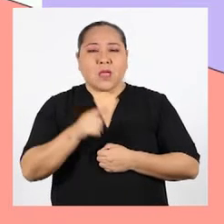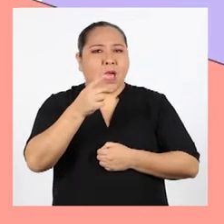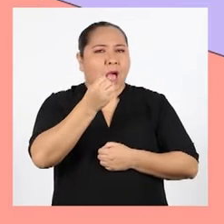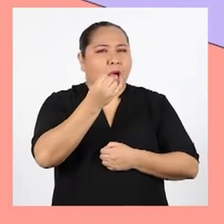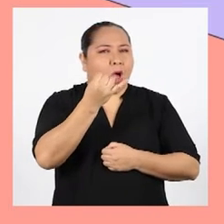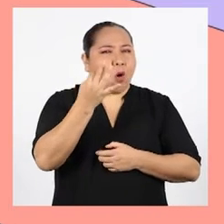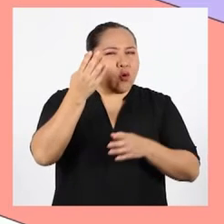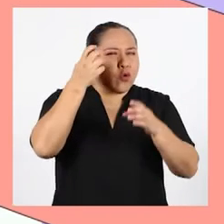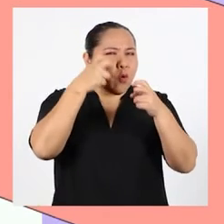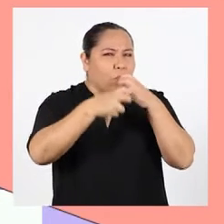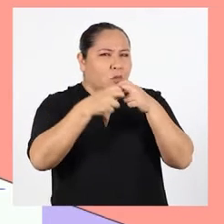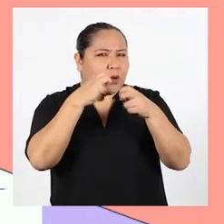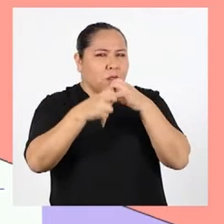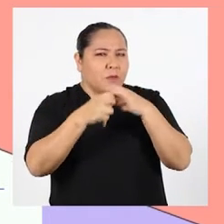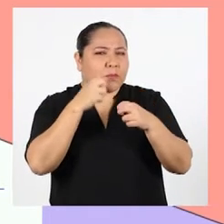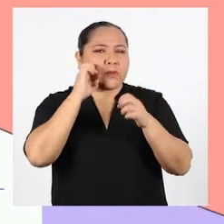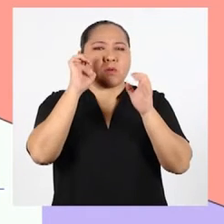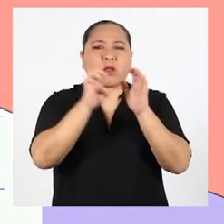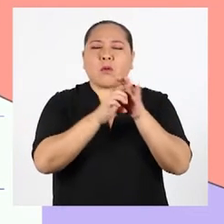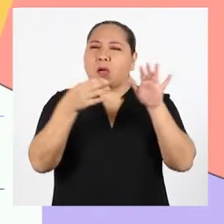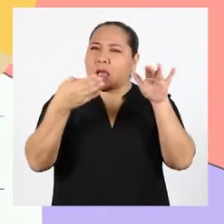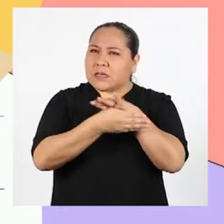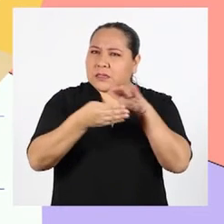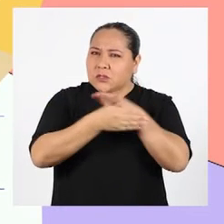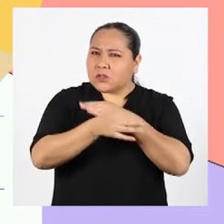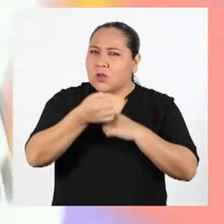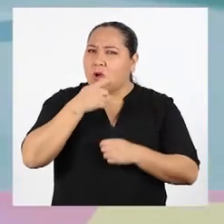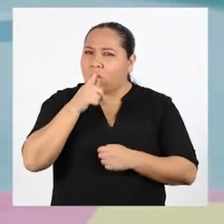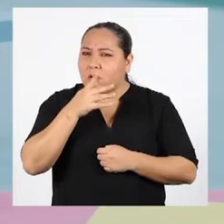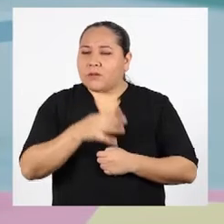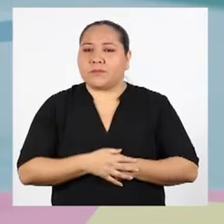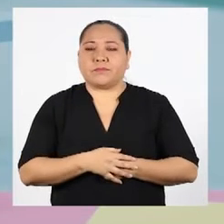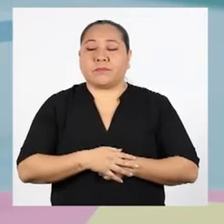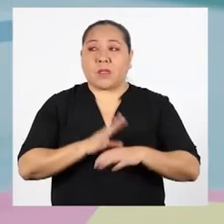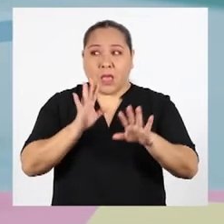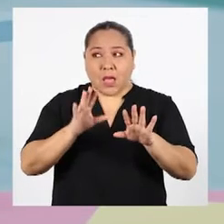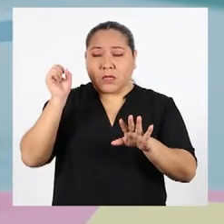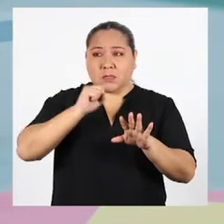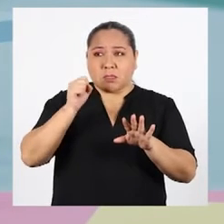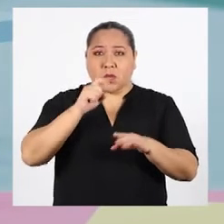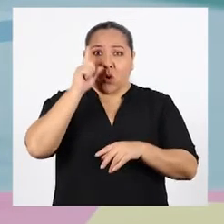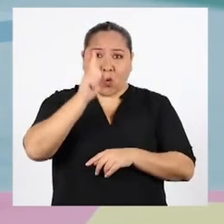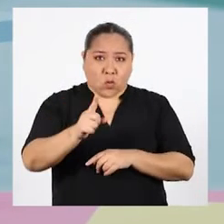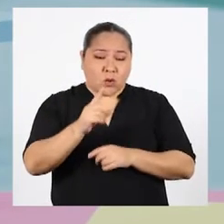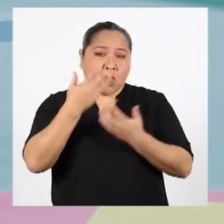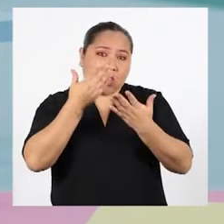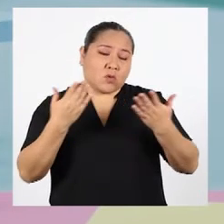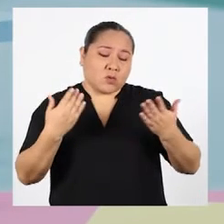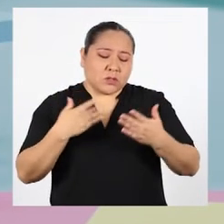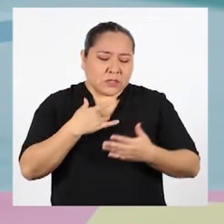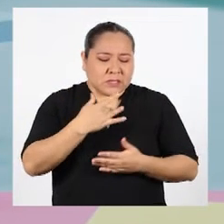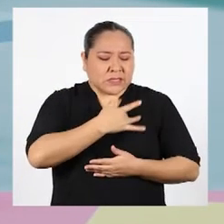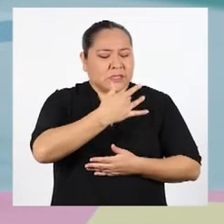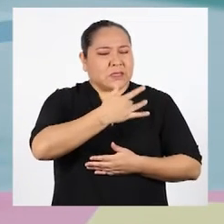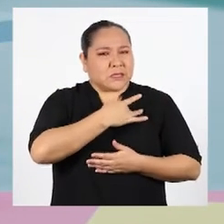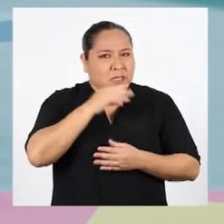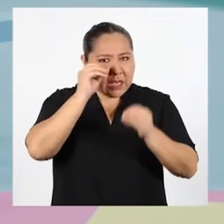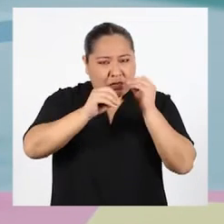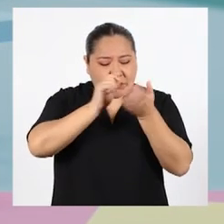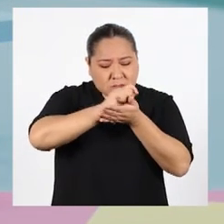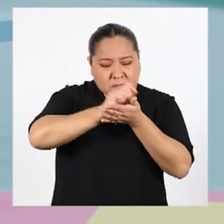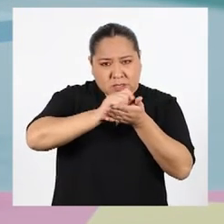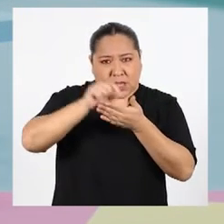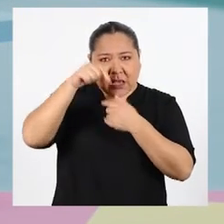¿Existen algunos problemas con respecto al acceso a agua? Bueno, justamente una de las cosas que me ha motivado a escribir